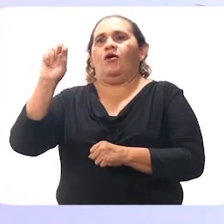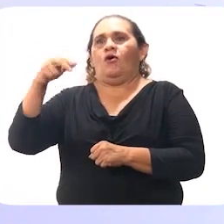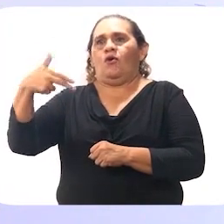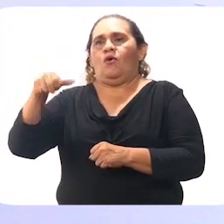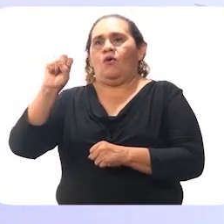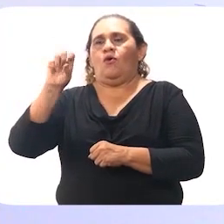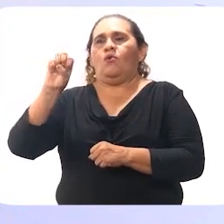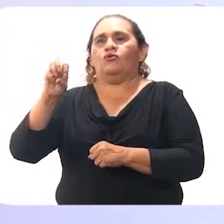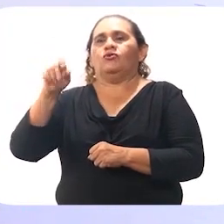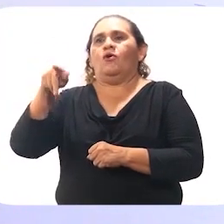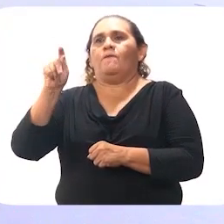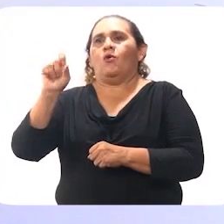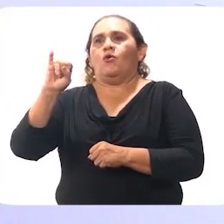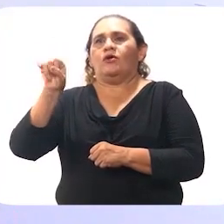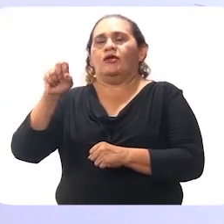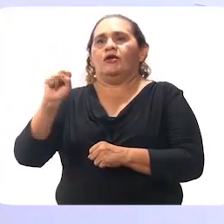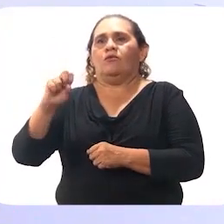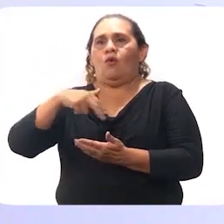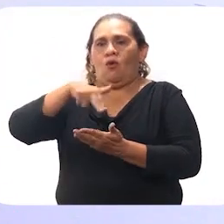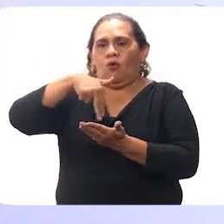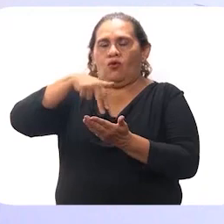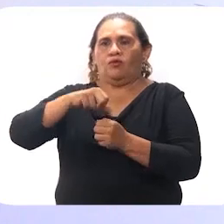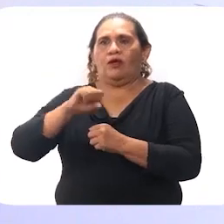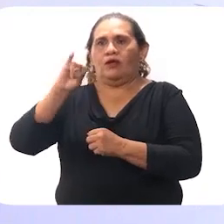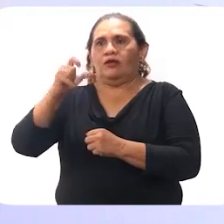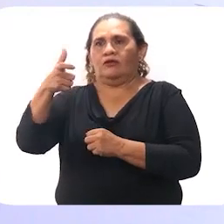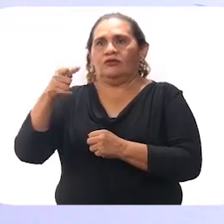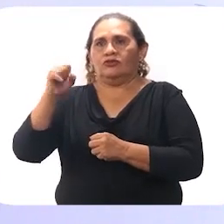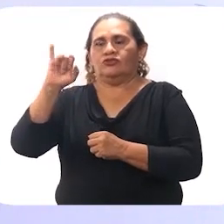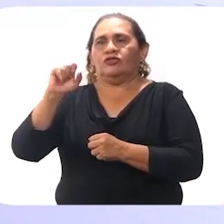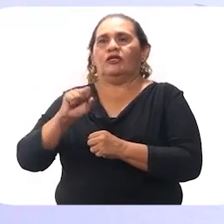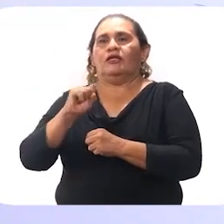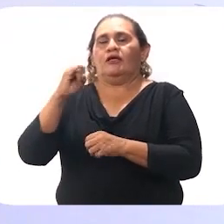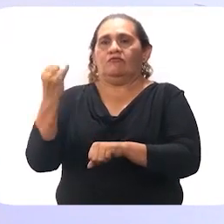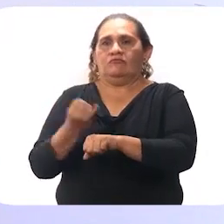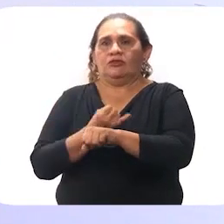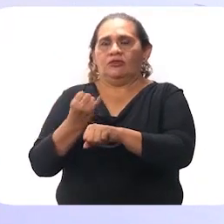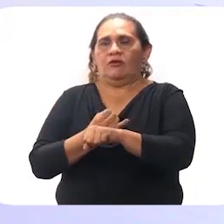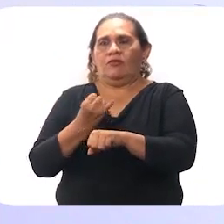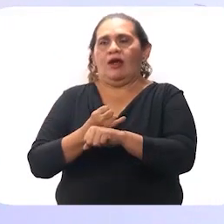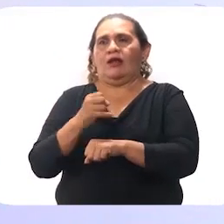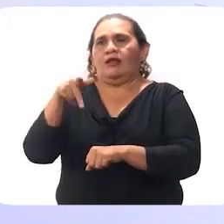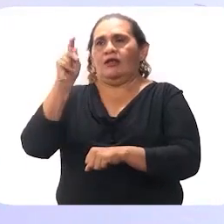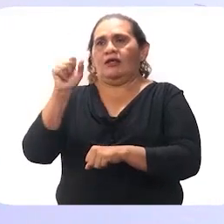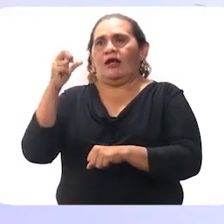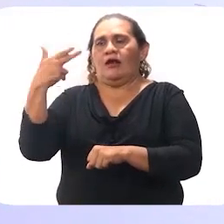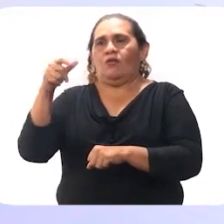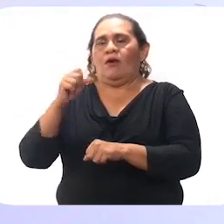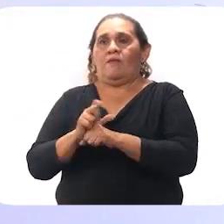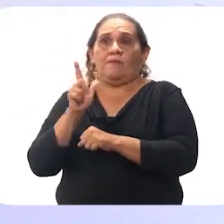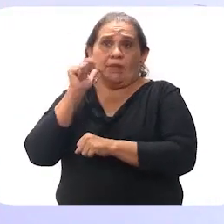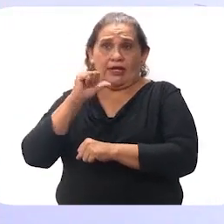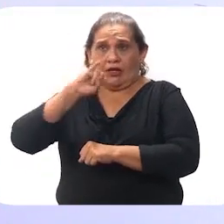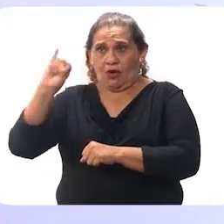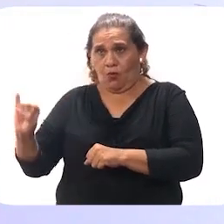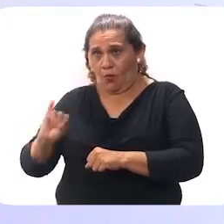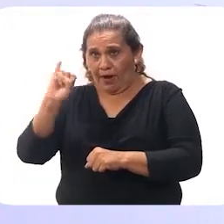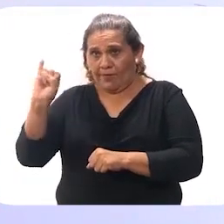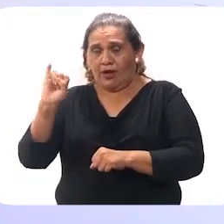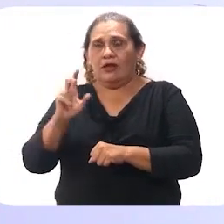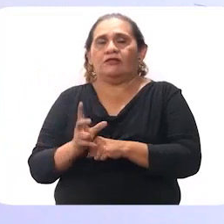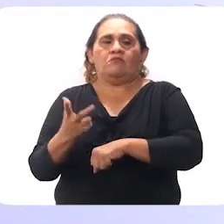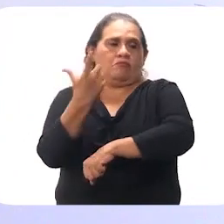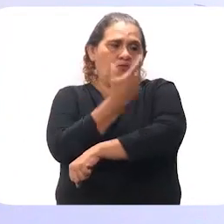Jomún, Jují, Junucmá, Ixil, Izamal, Maxcanú y Cagua. Mañana jueves 26 de agosto